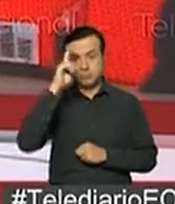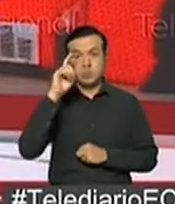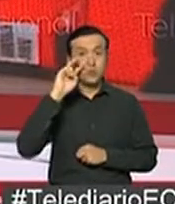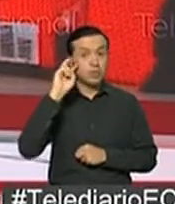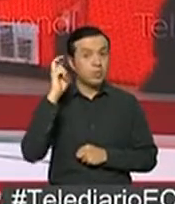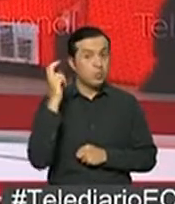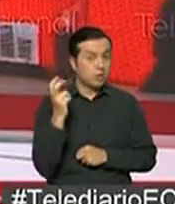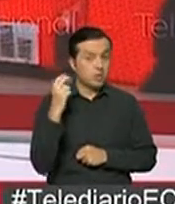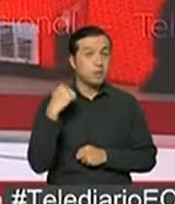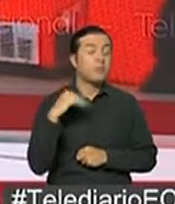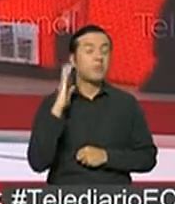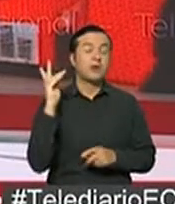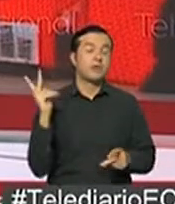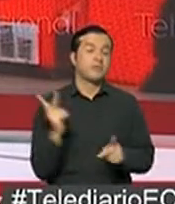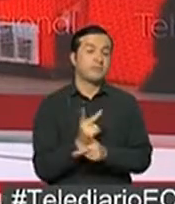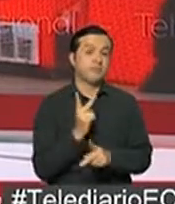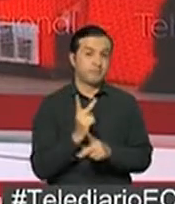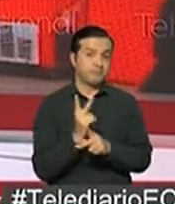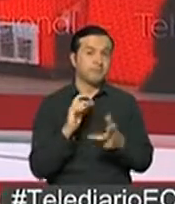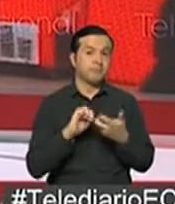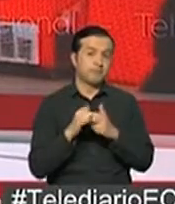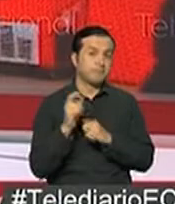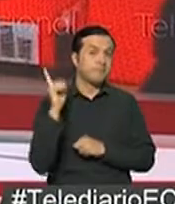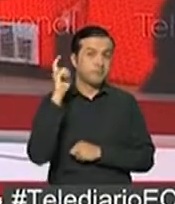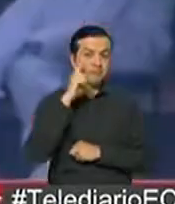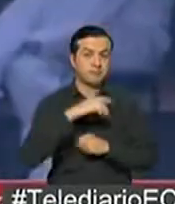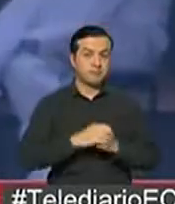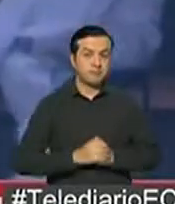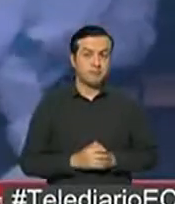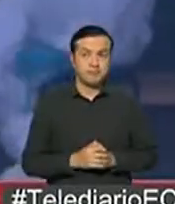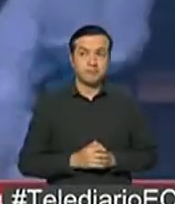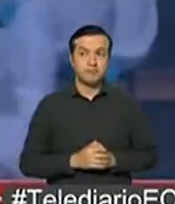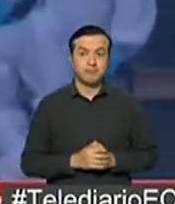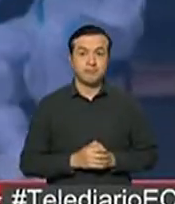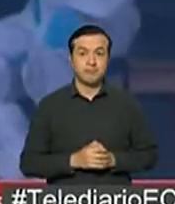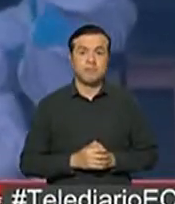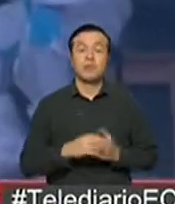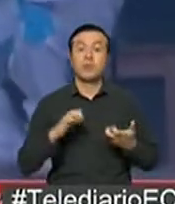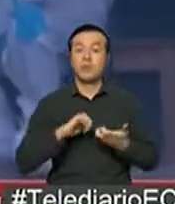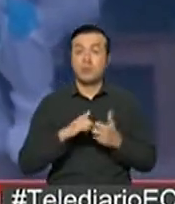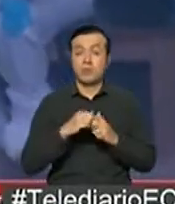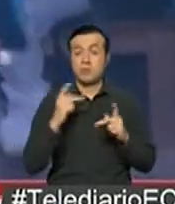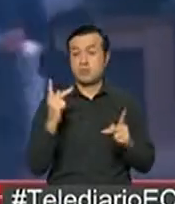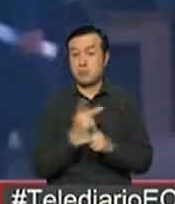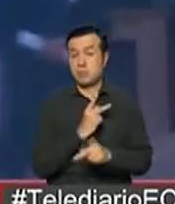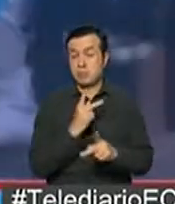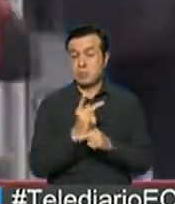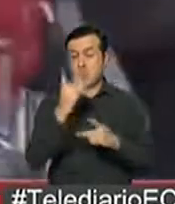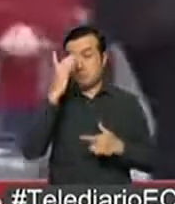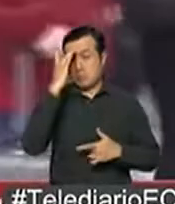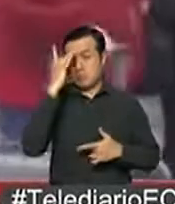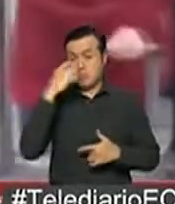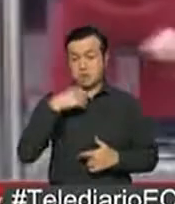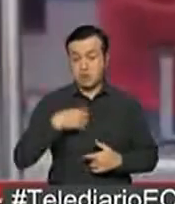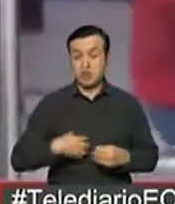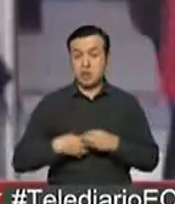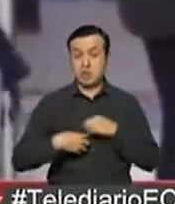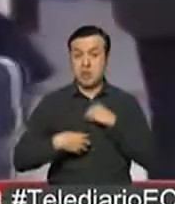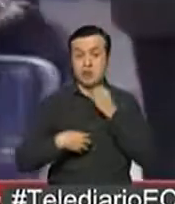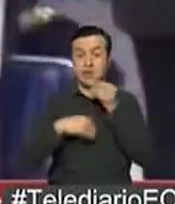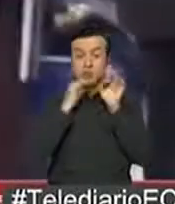turístico es uno de los mayores afectados a la delicada situación sanitaria que enfrenta china se suman las